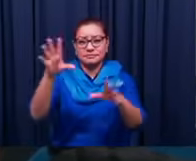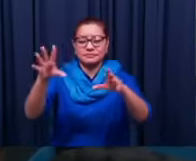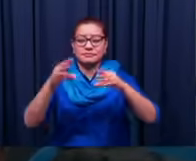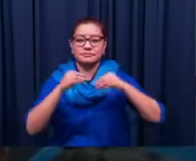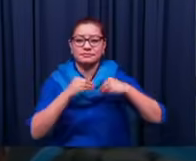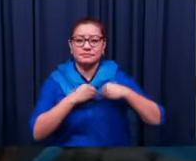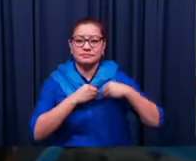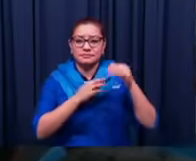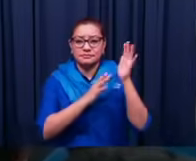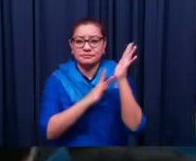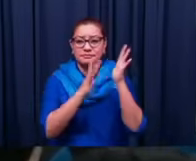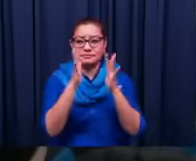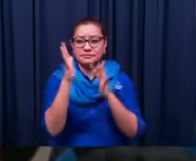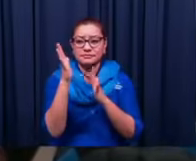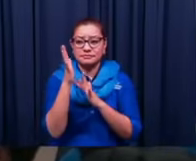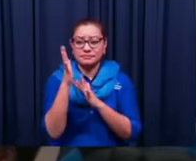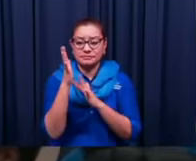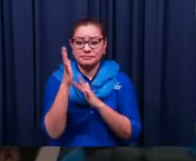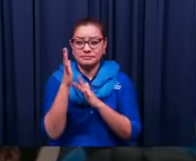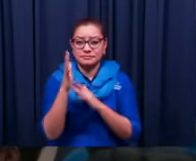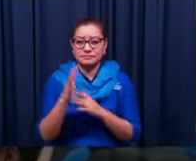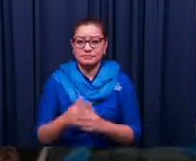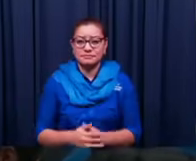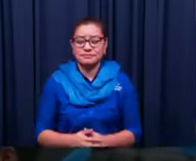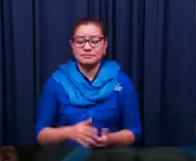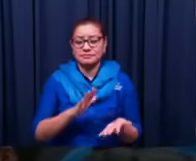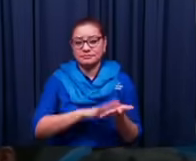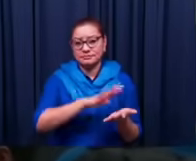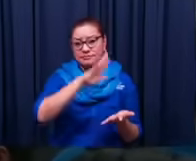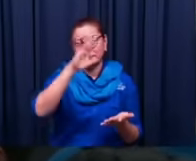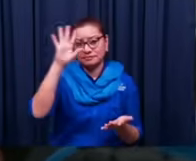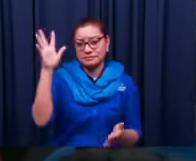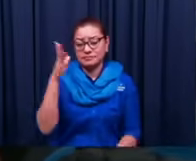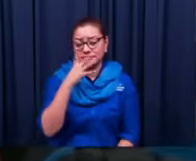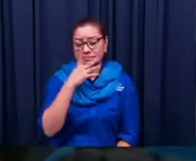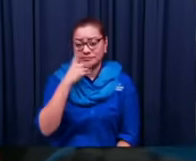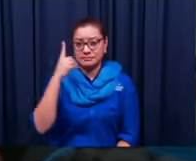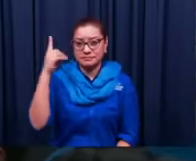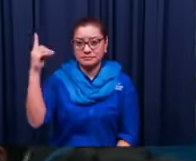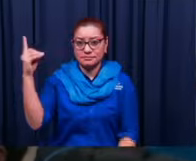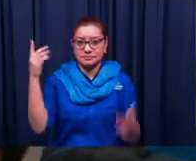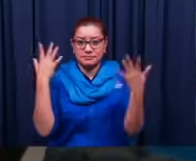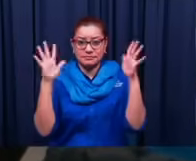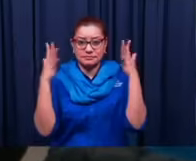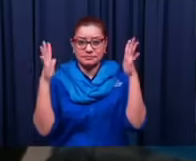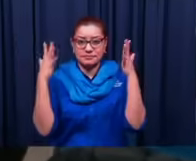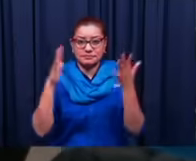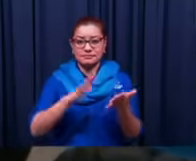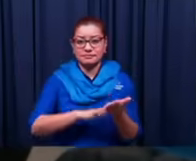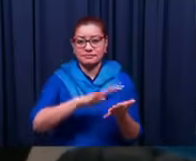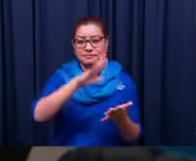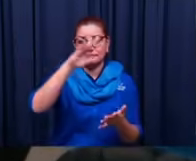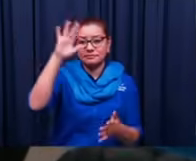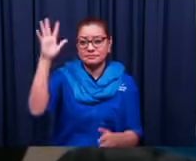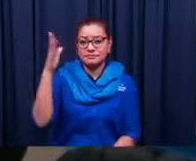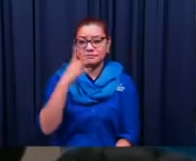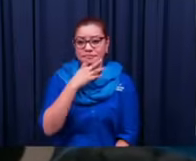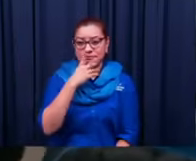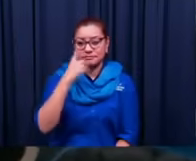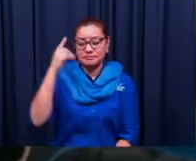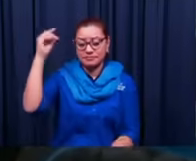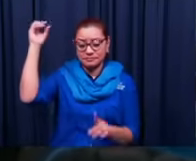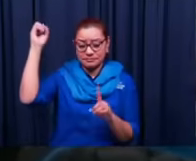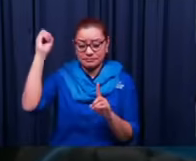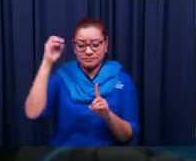Aquí se acercan dos jovencitas más, gloria a Dios. Miren qué bendición esta noche, hermano, qué